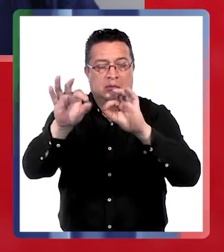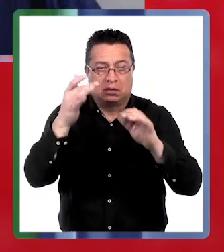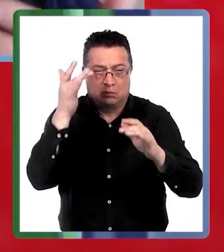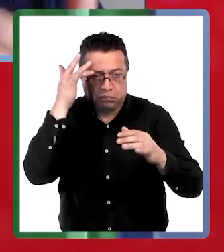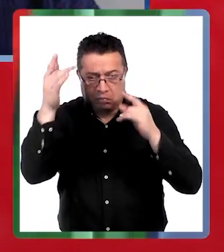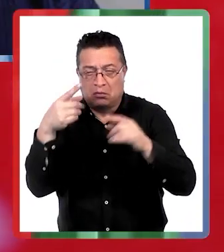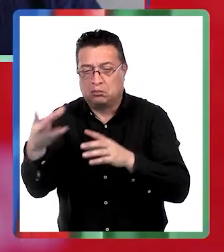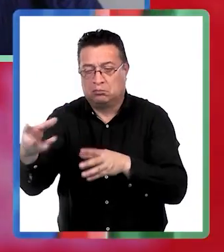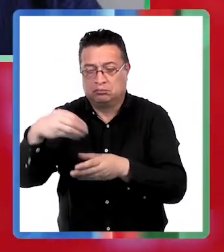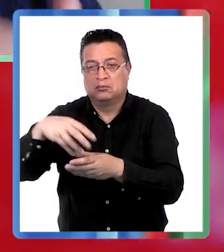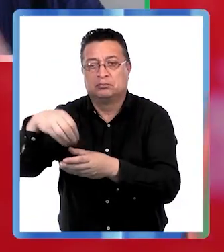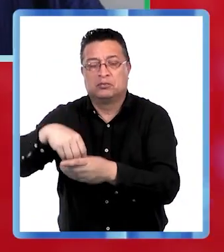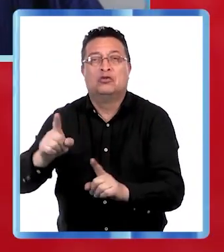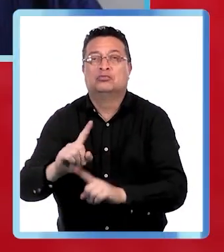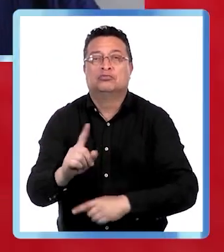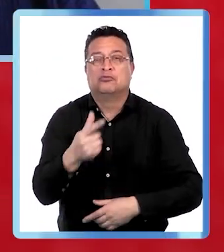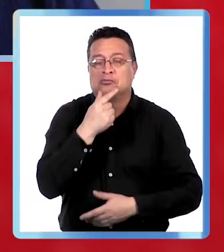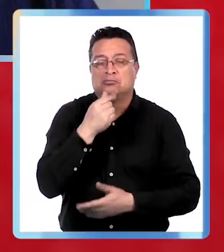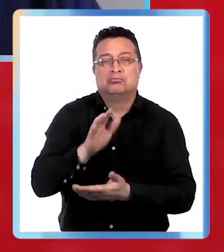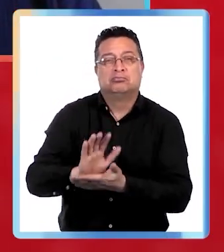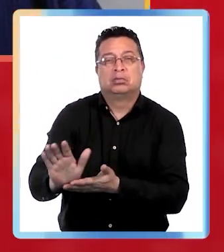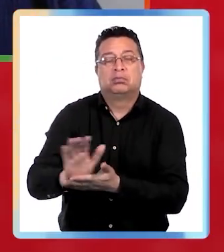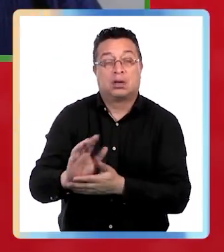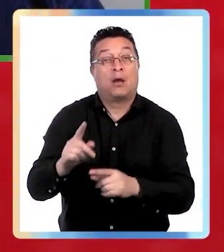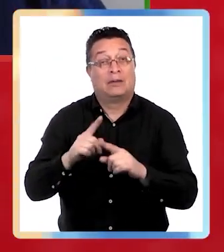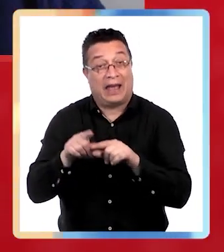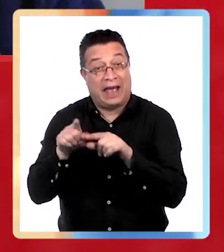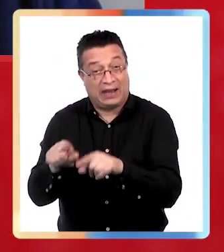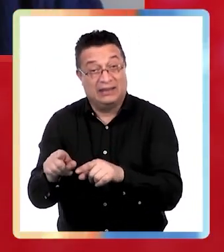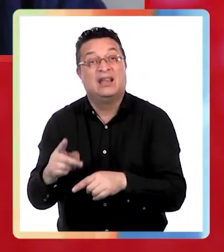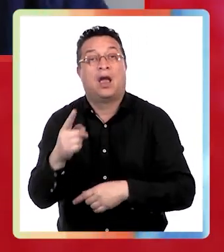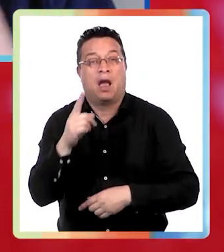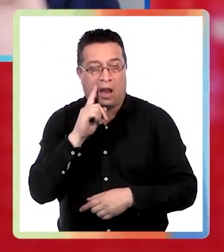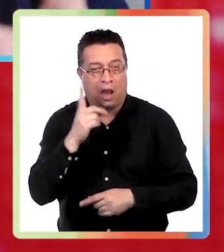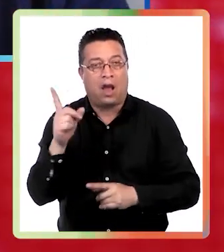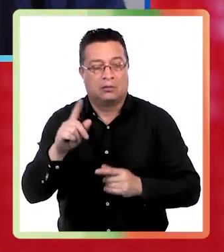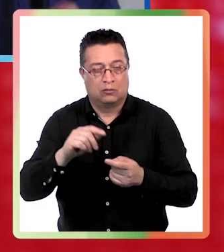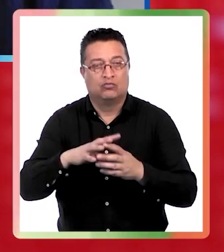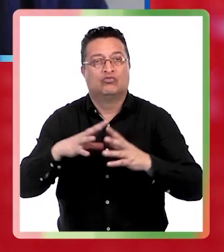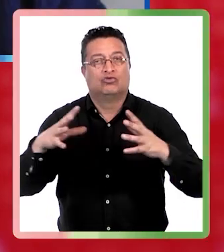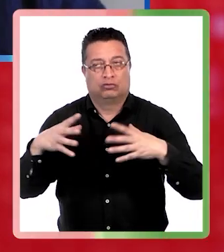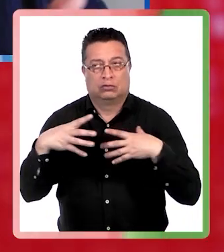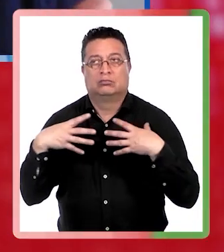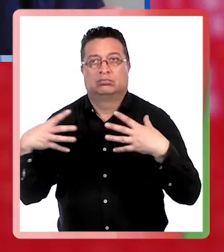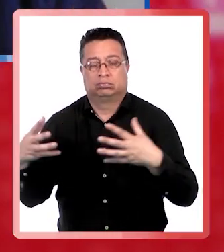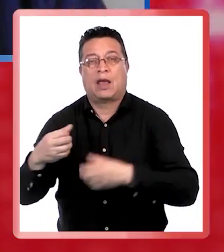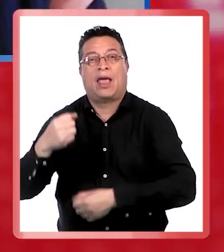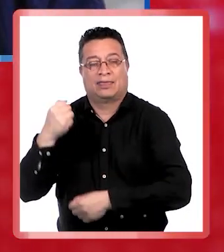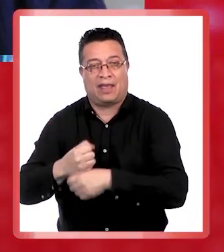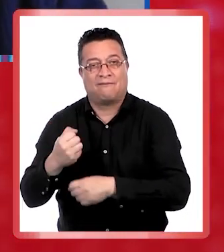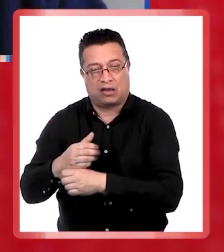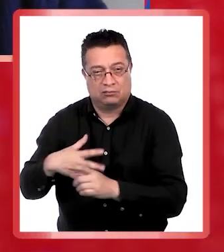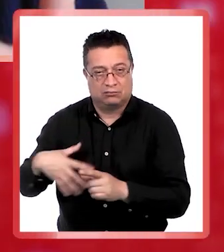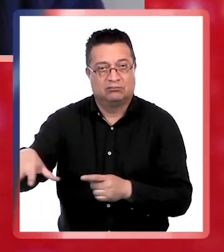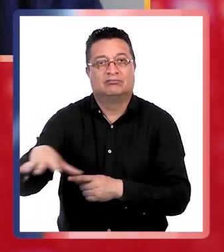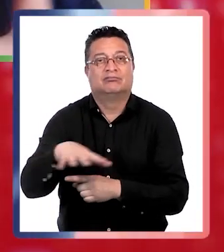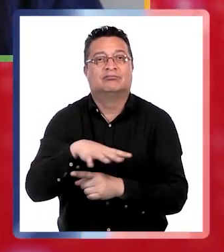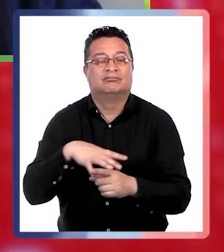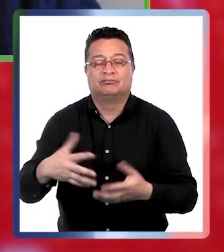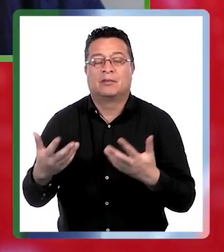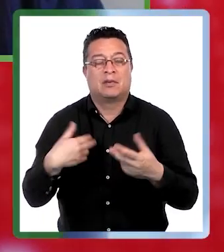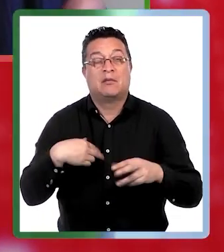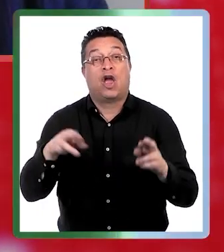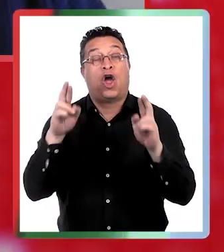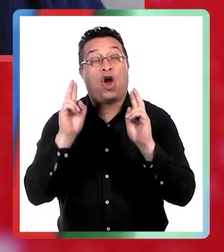talentos diferentes a sus organizaciones, y por lo tanto ahí todavía queda un gran campo de trabajo